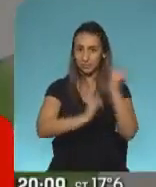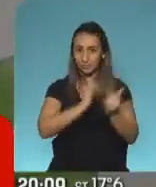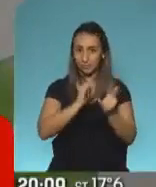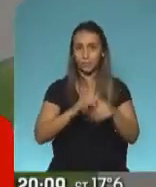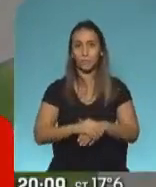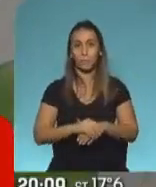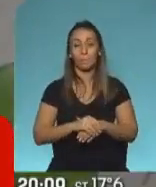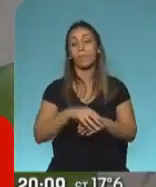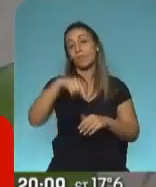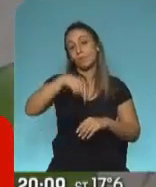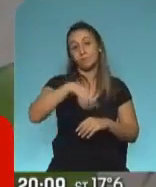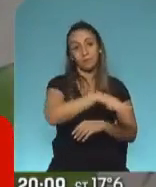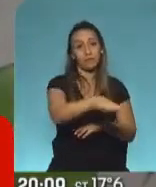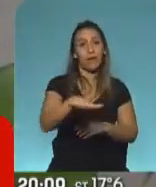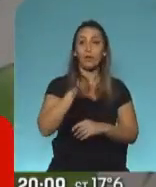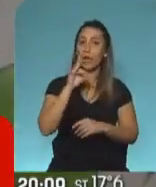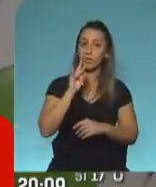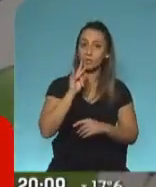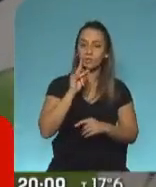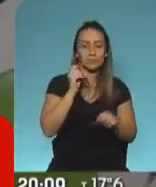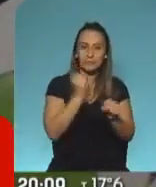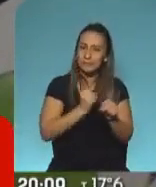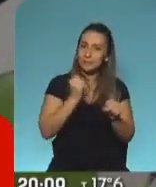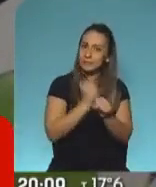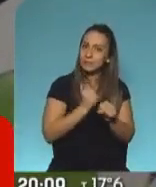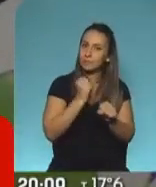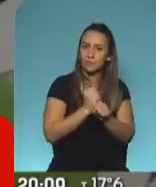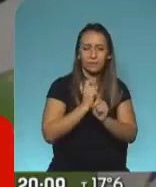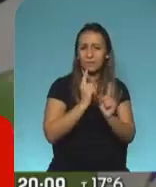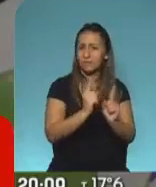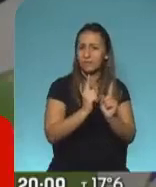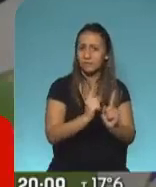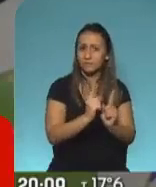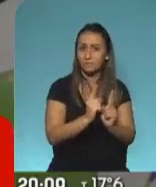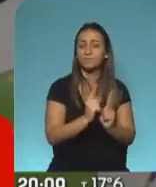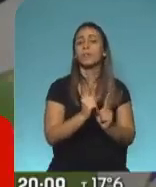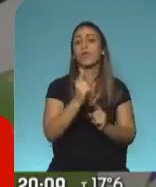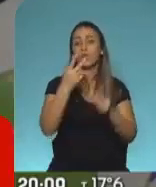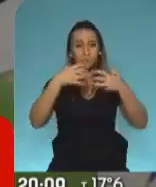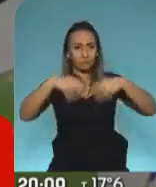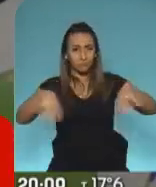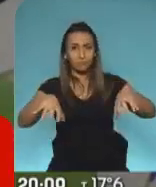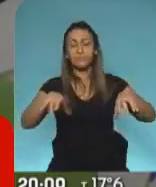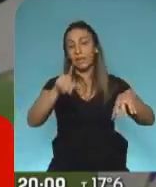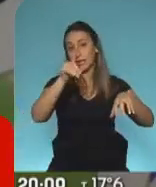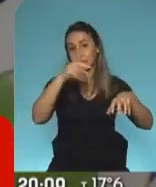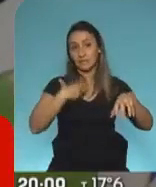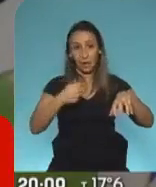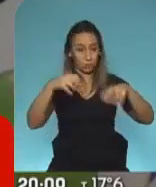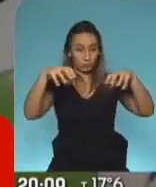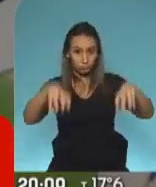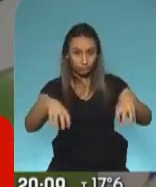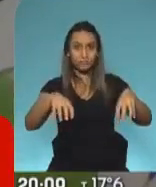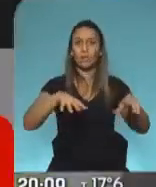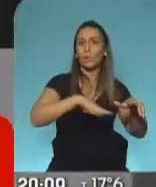Diana, el trabajo aquí en el Barrio Azul es constante. En los dos módulos que tiene el Ministerio de Salud adentro del barrio, hay